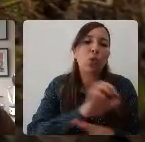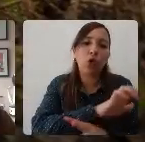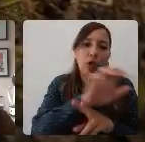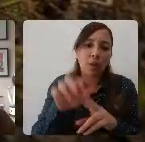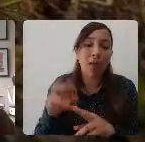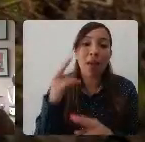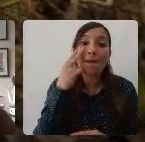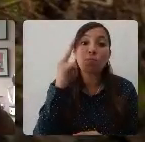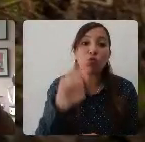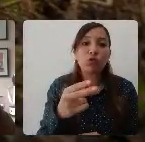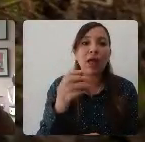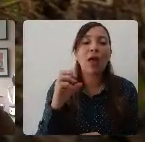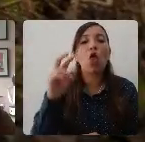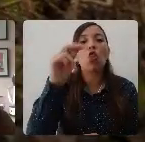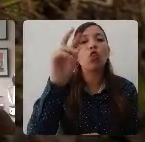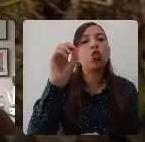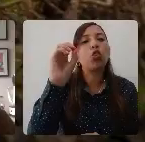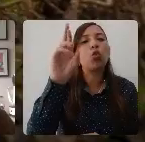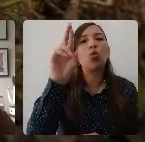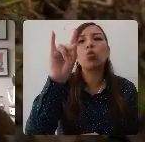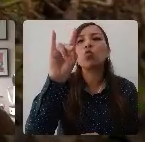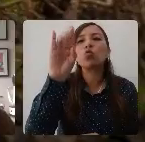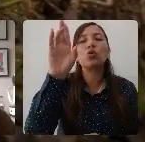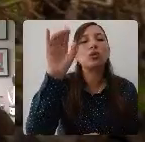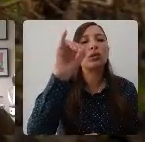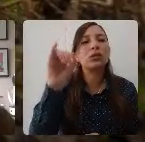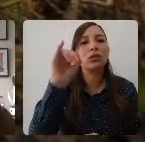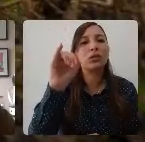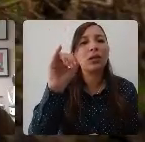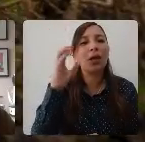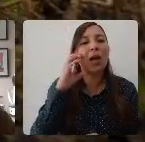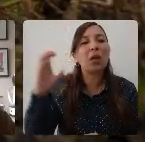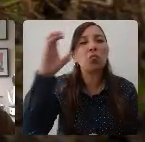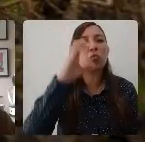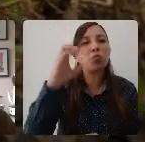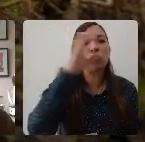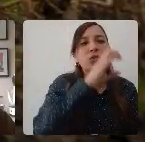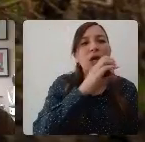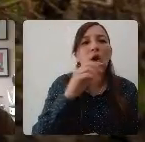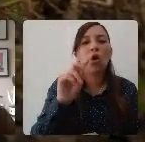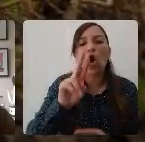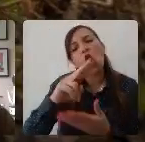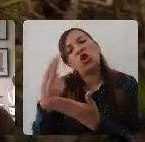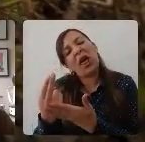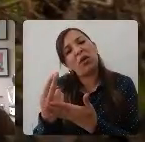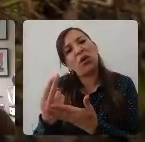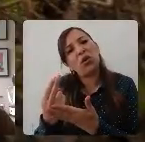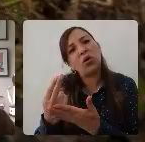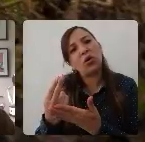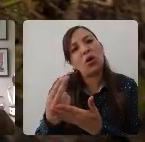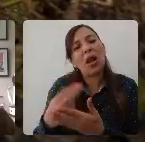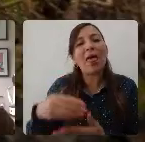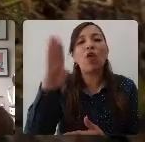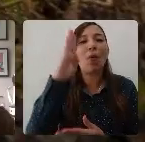que incluyen algo distinto algo diferente como se le decía antes el adobe no no solamente ver lo que ve el turista